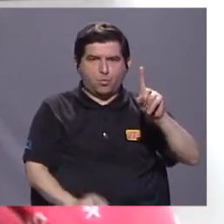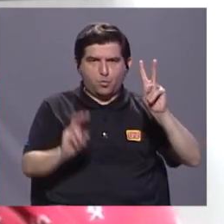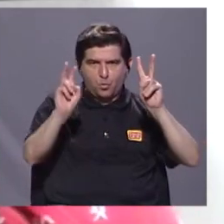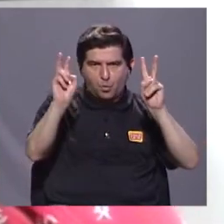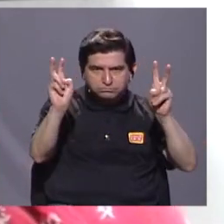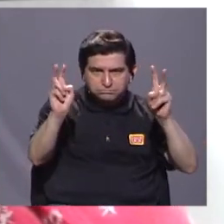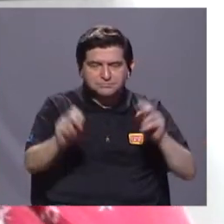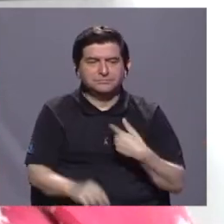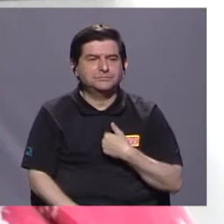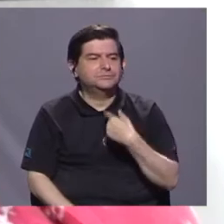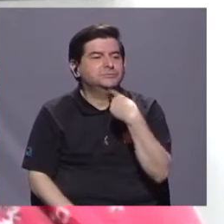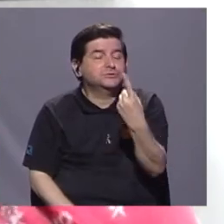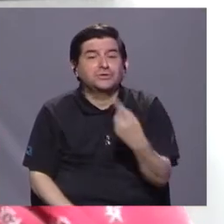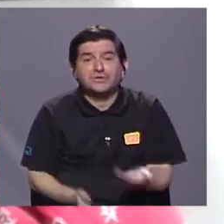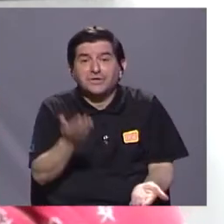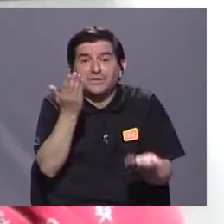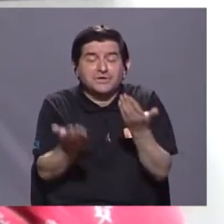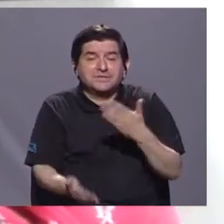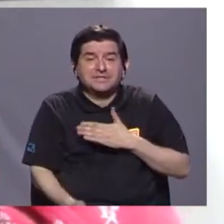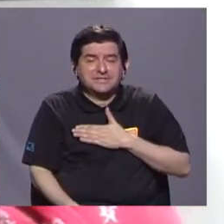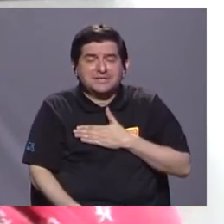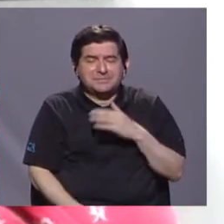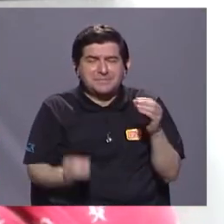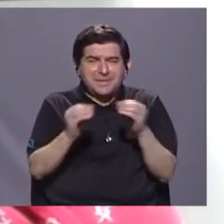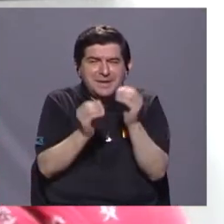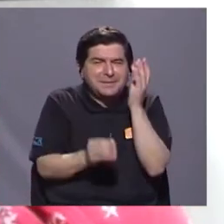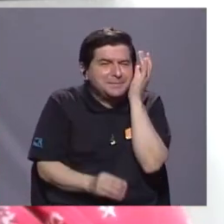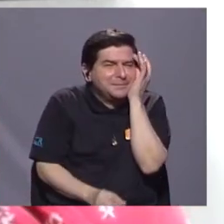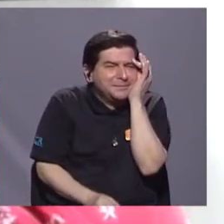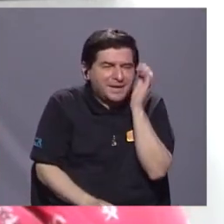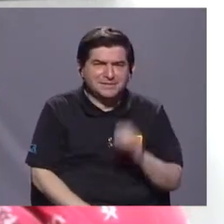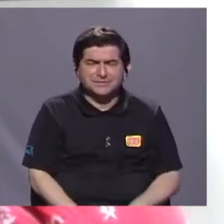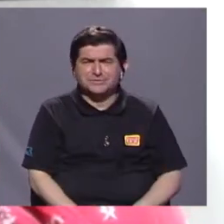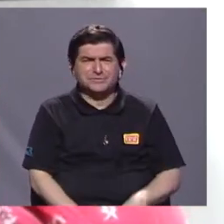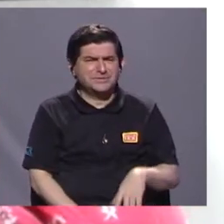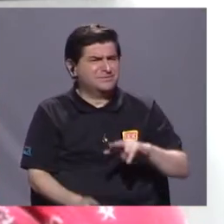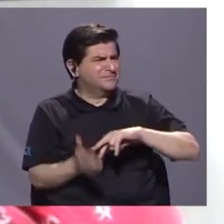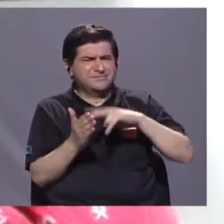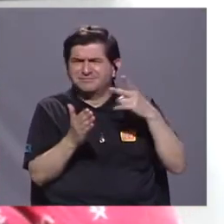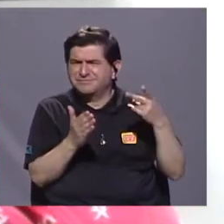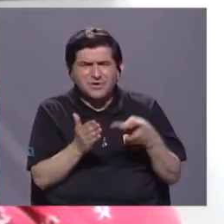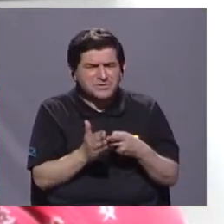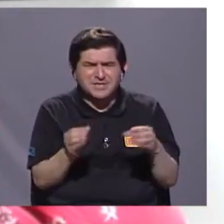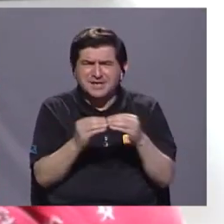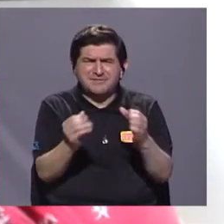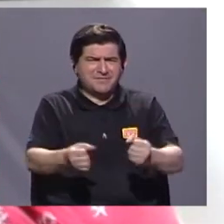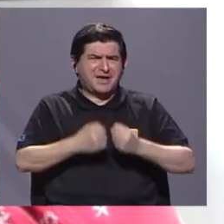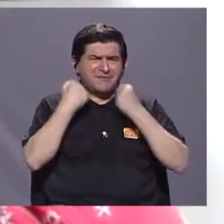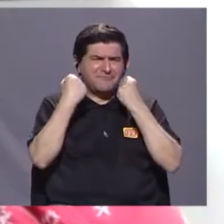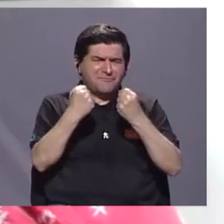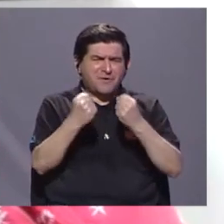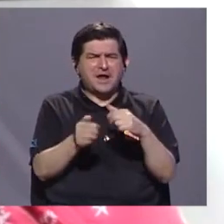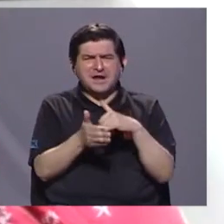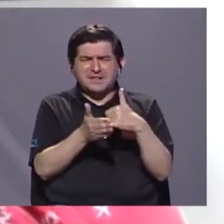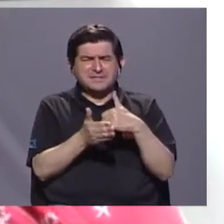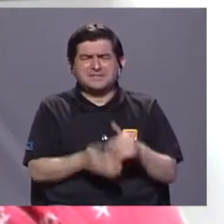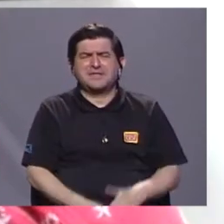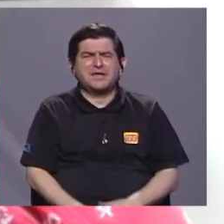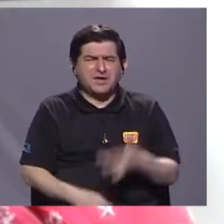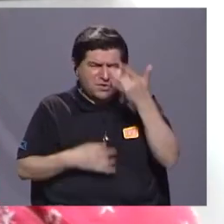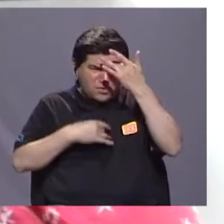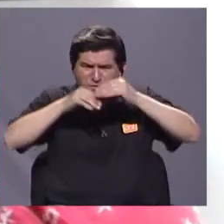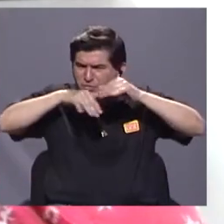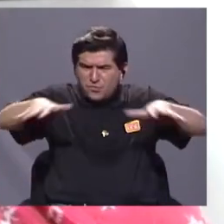yo le digo a mí la que me da más preocupación no por ser más fuerte o más débil o más contagiosa menos